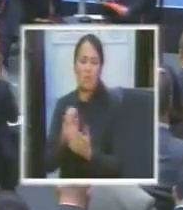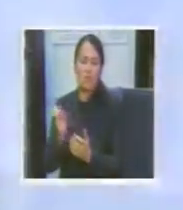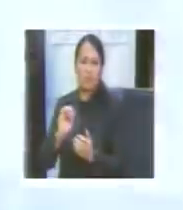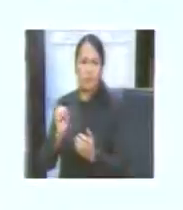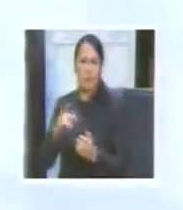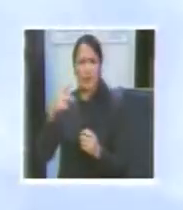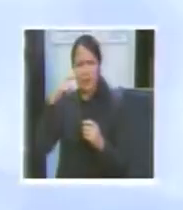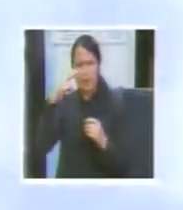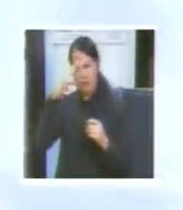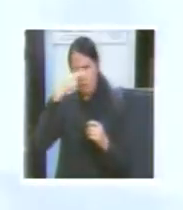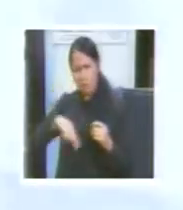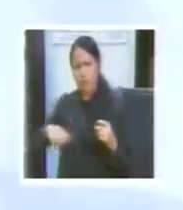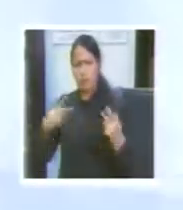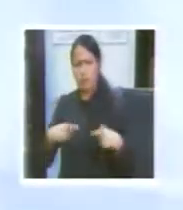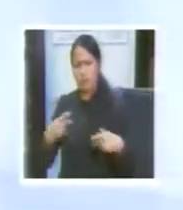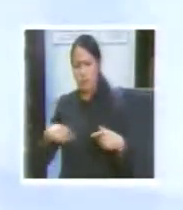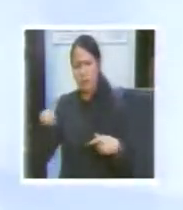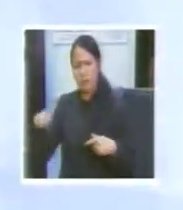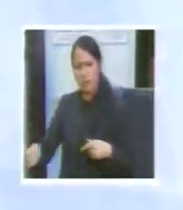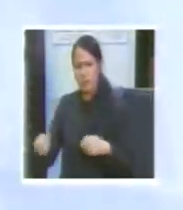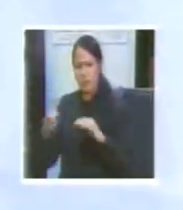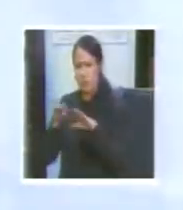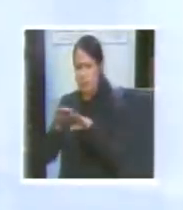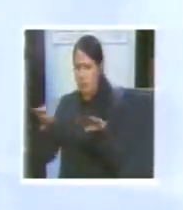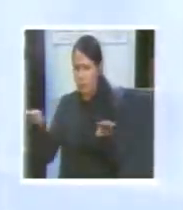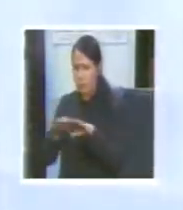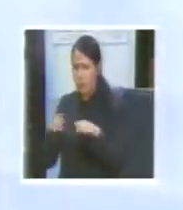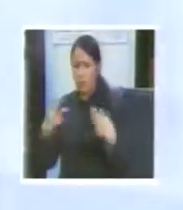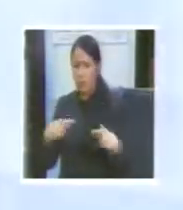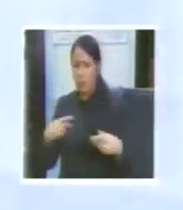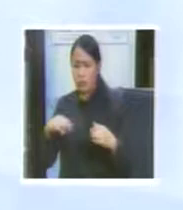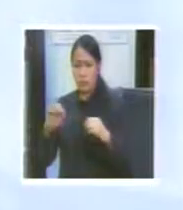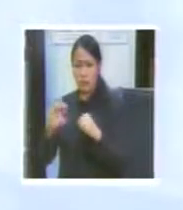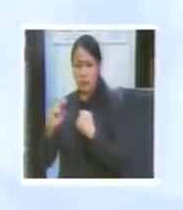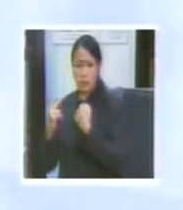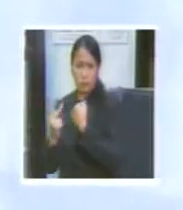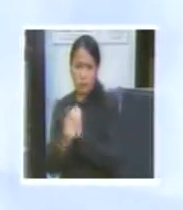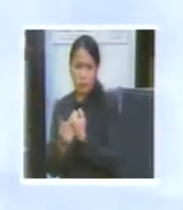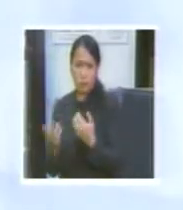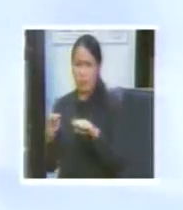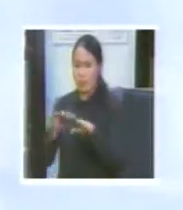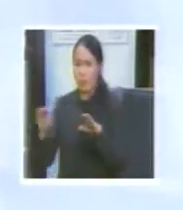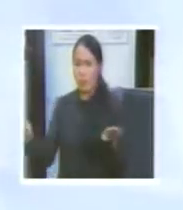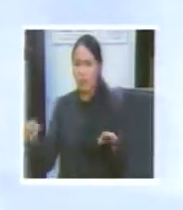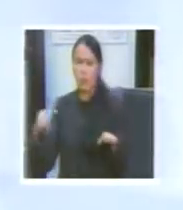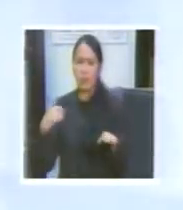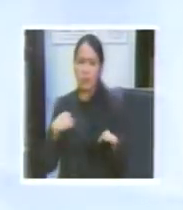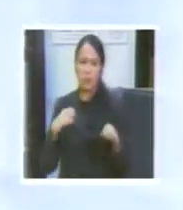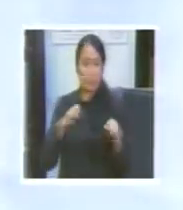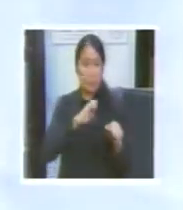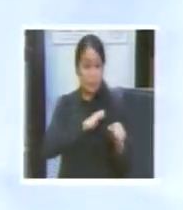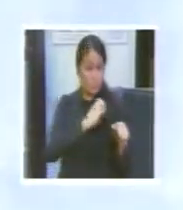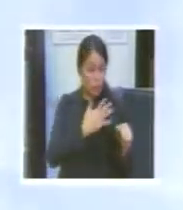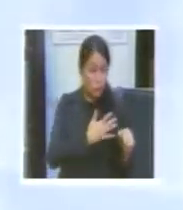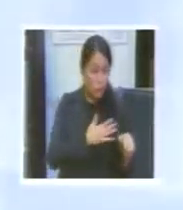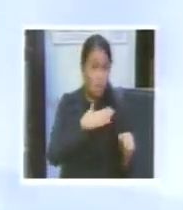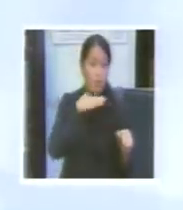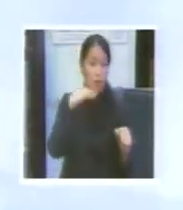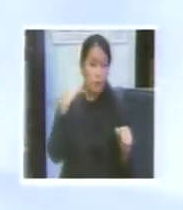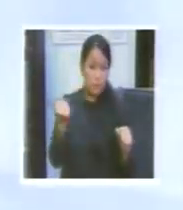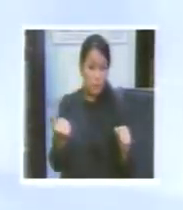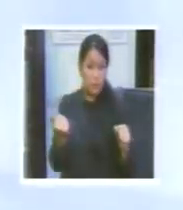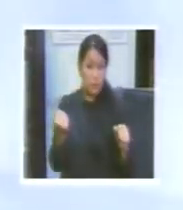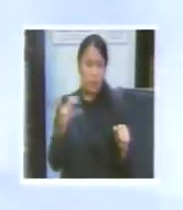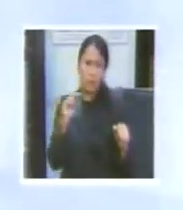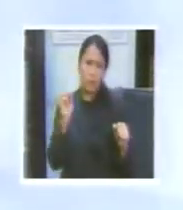mexicanos en igualdad de circunstancias con otros europeos dentro de Europa, ya no digo con los españoles o con los alemanes que eran parte